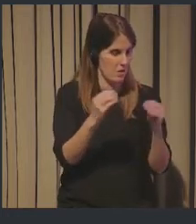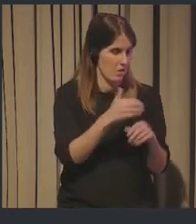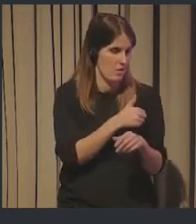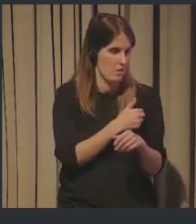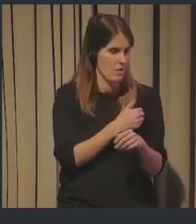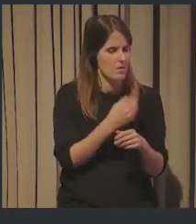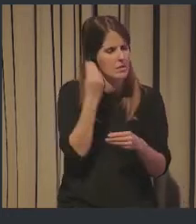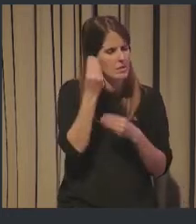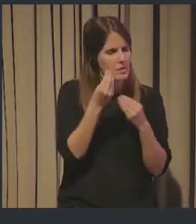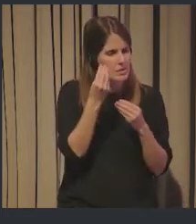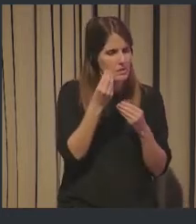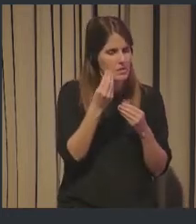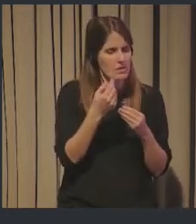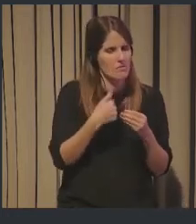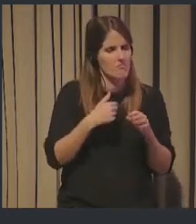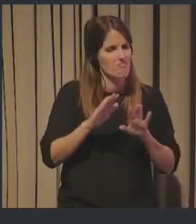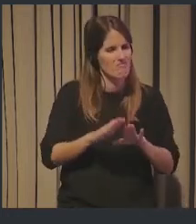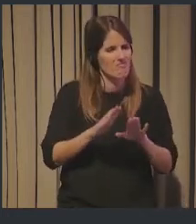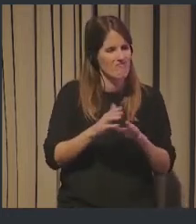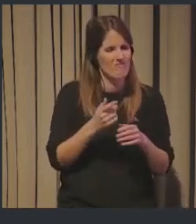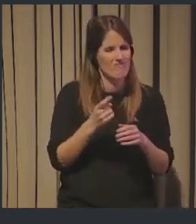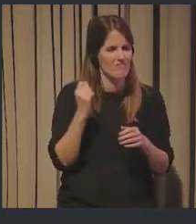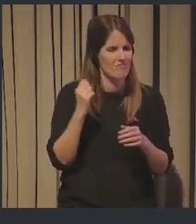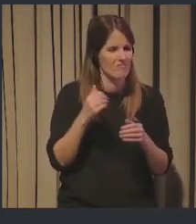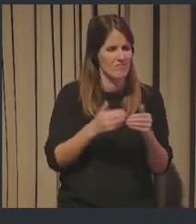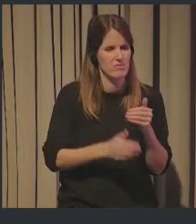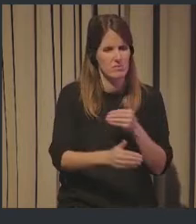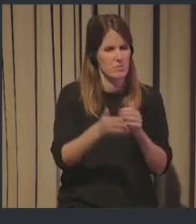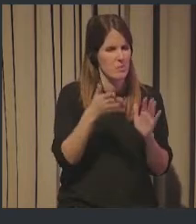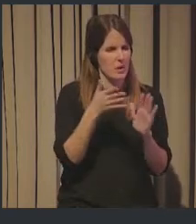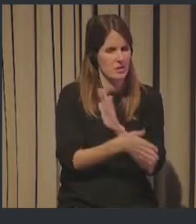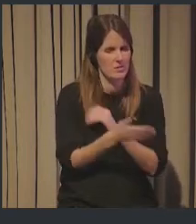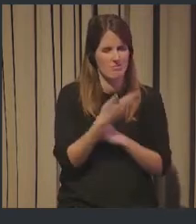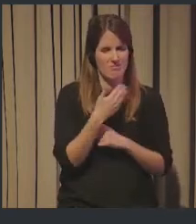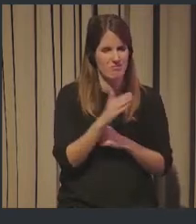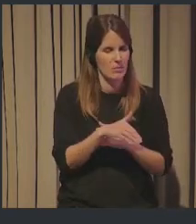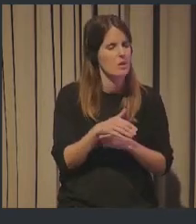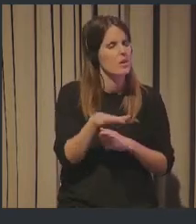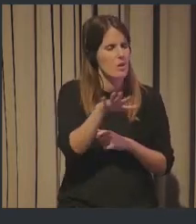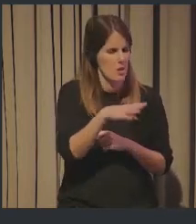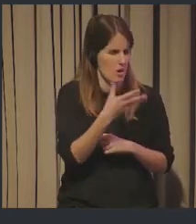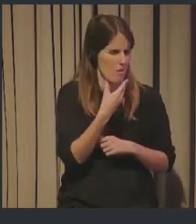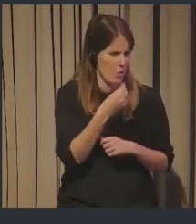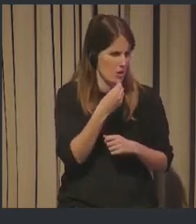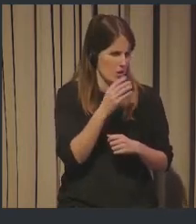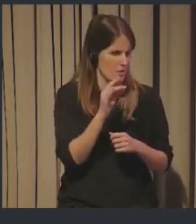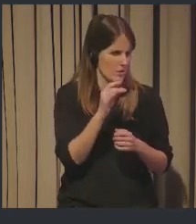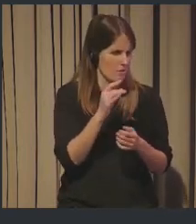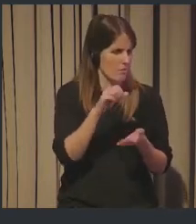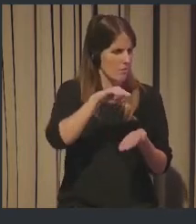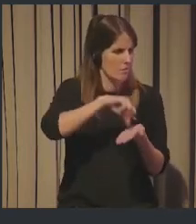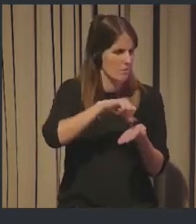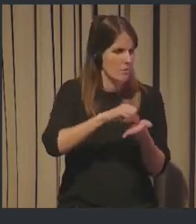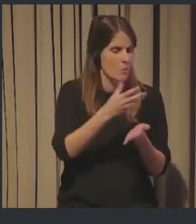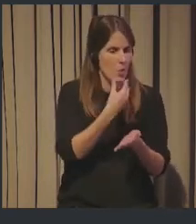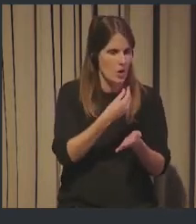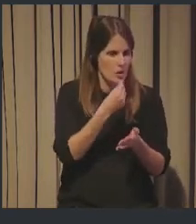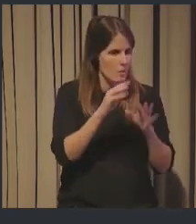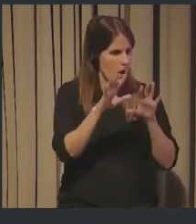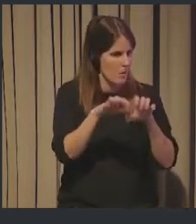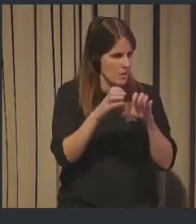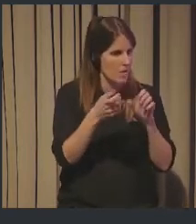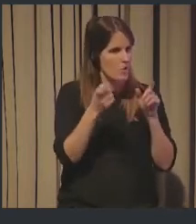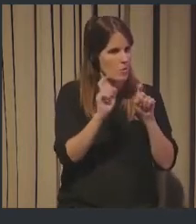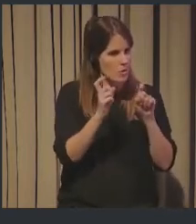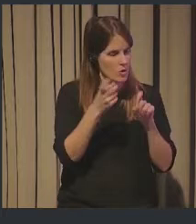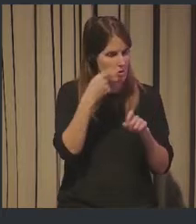muy atractivo quedarme en esa población para toda mi vida. Era un sitio estupendo, era un lugar estupendo para aprender a ser profesor,